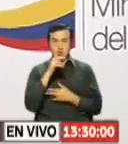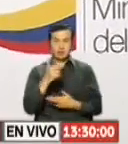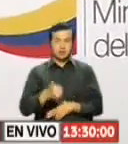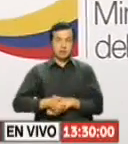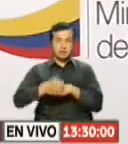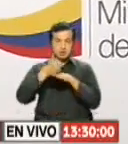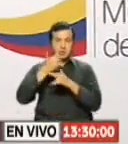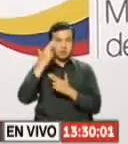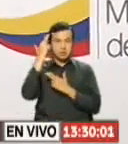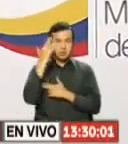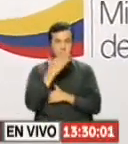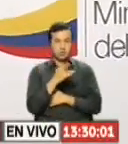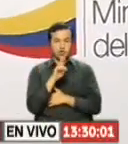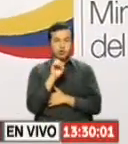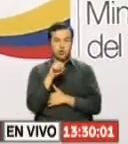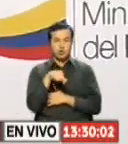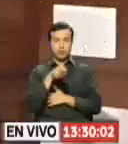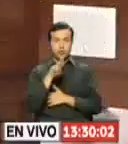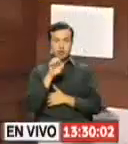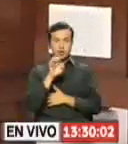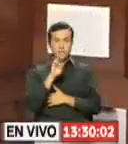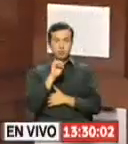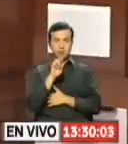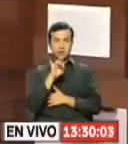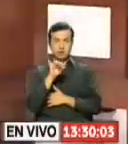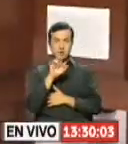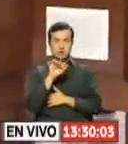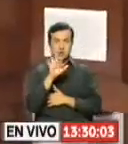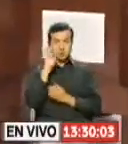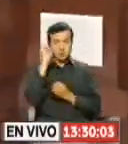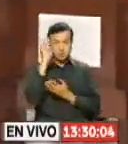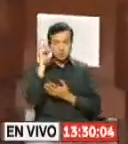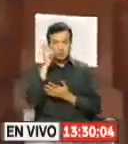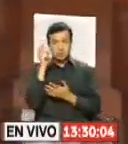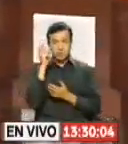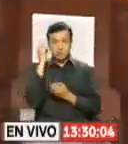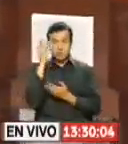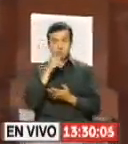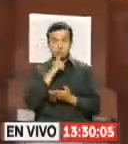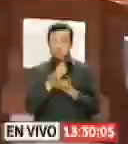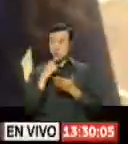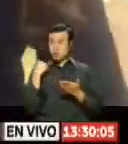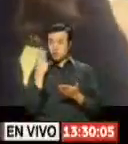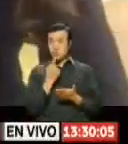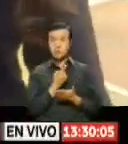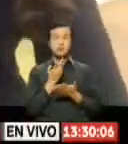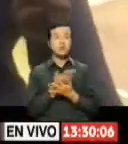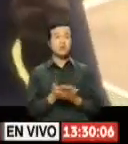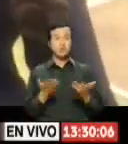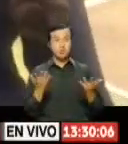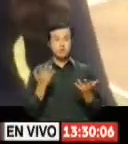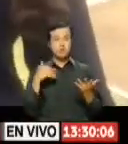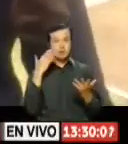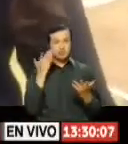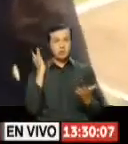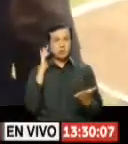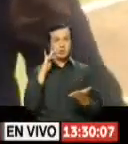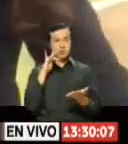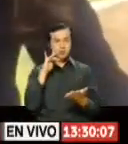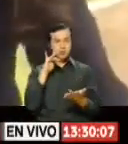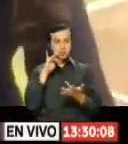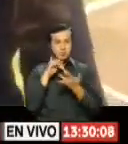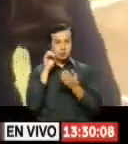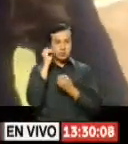comandante del ejército, Roque Moreira. Si la información amerita, nosotros nuevamente nos conectaremos o